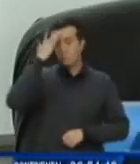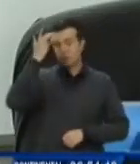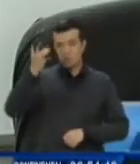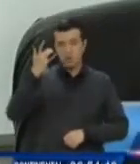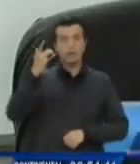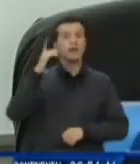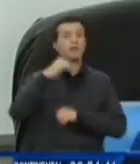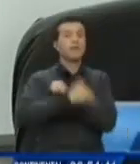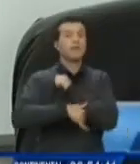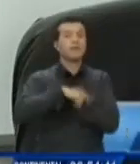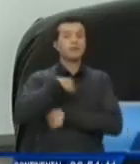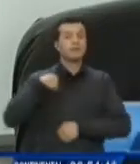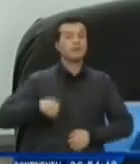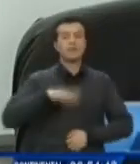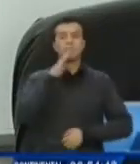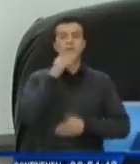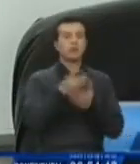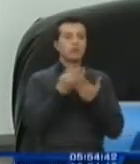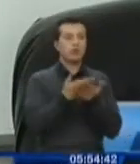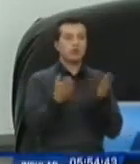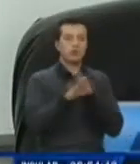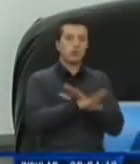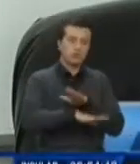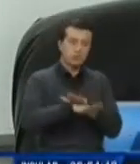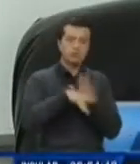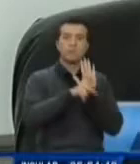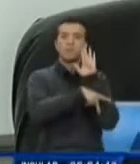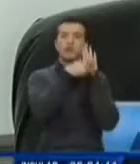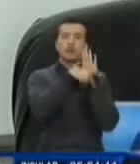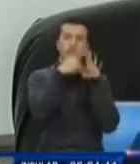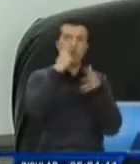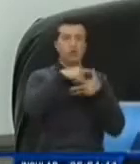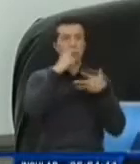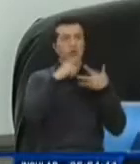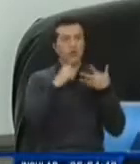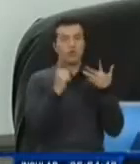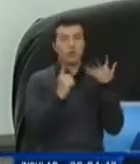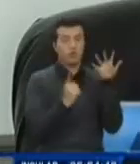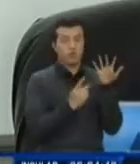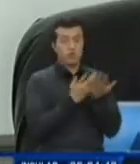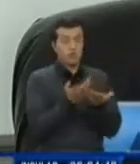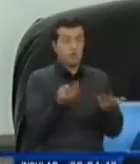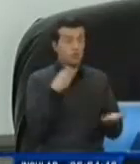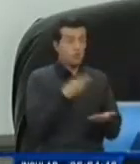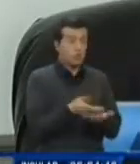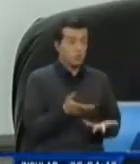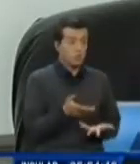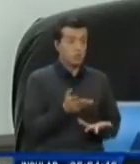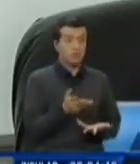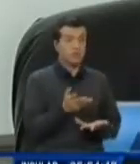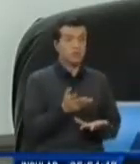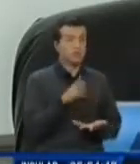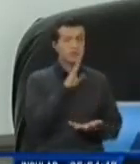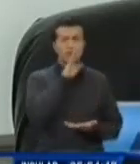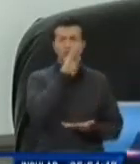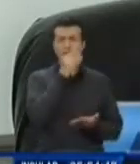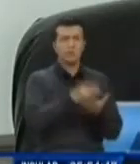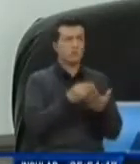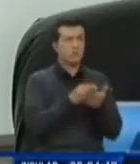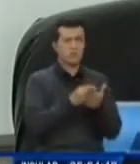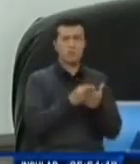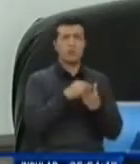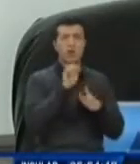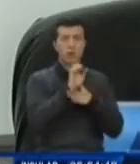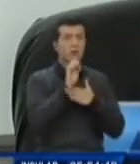materias primas, es decir, se abastece de petróleo y llegó a convertirse en el principal comprador de petróleo del